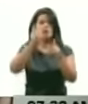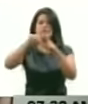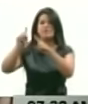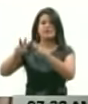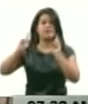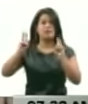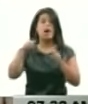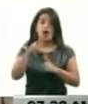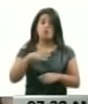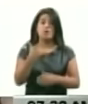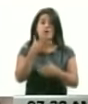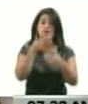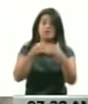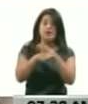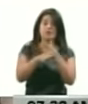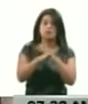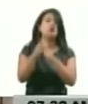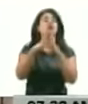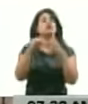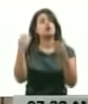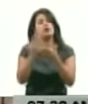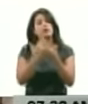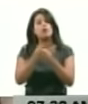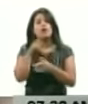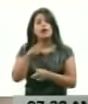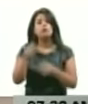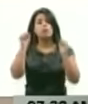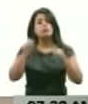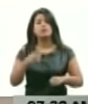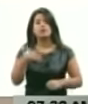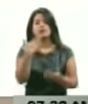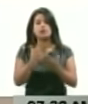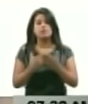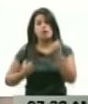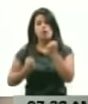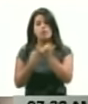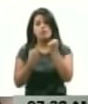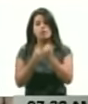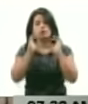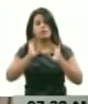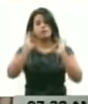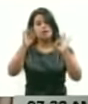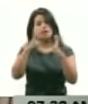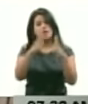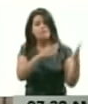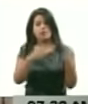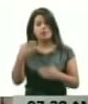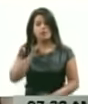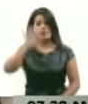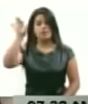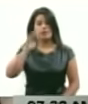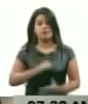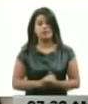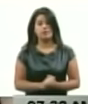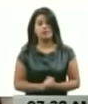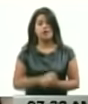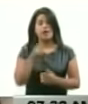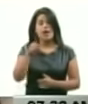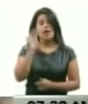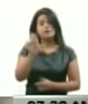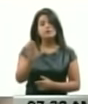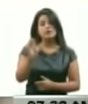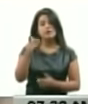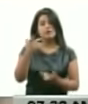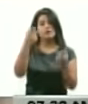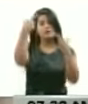patrimonio documental, y eso es posible, por supuesto, gracias al cumplimiento principalmente del Plan de la Patria, un legado del comandante Chávez